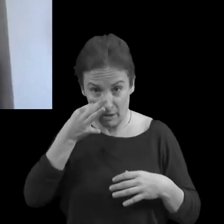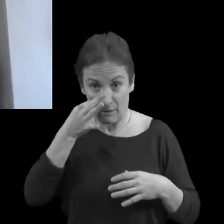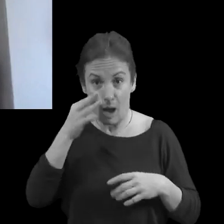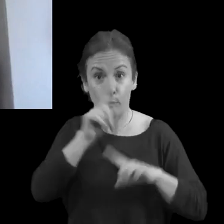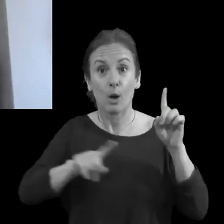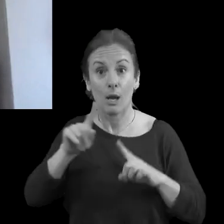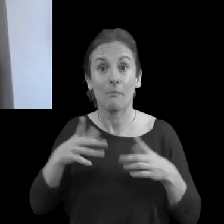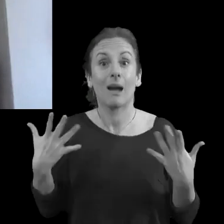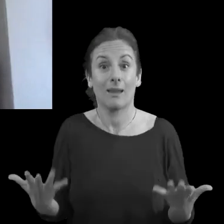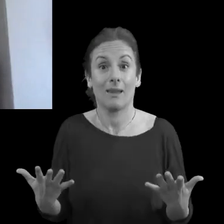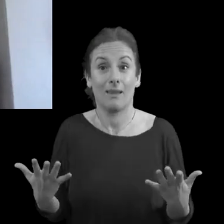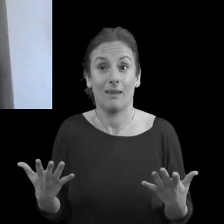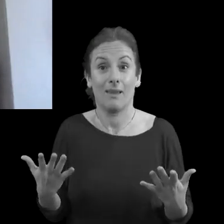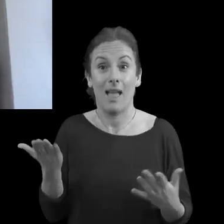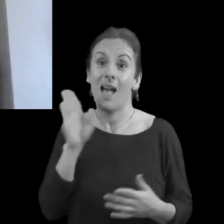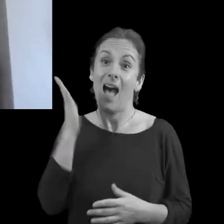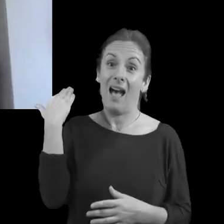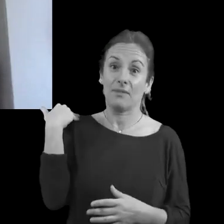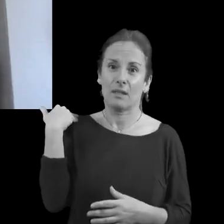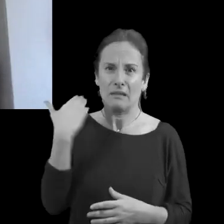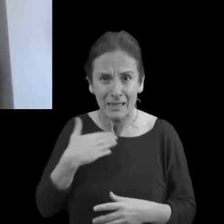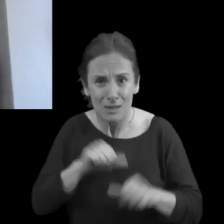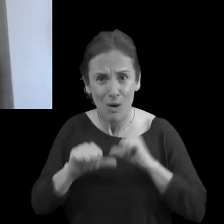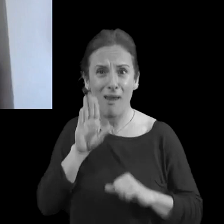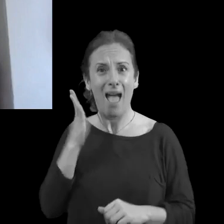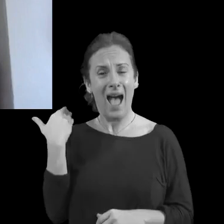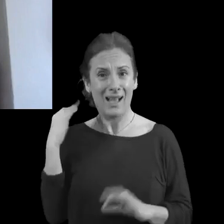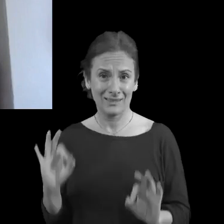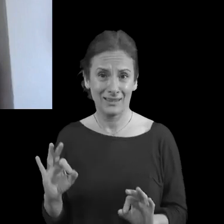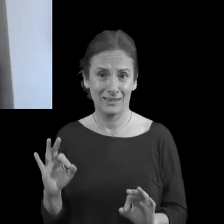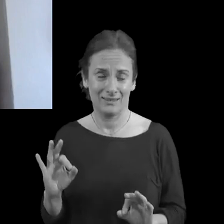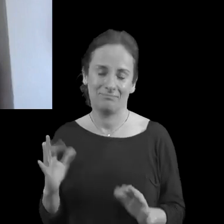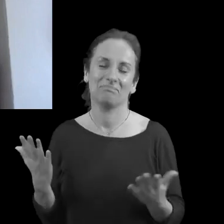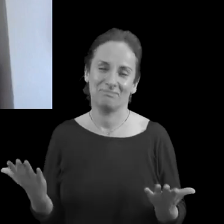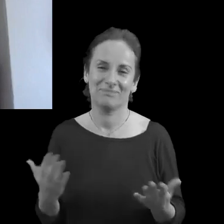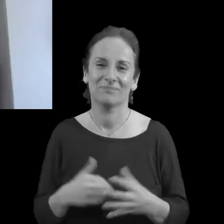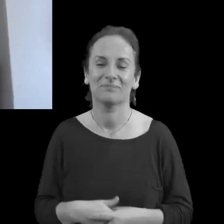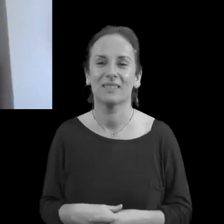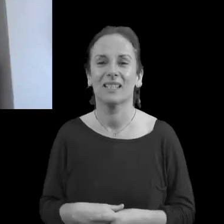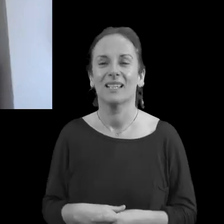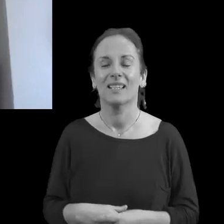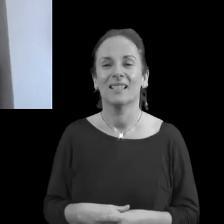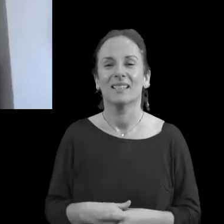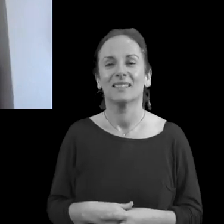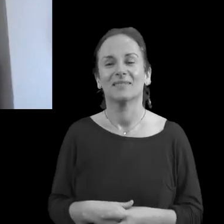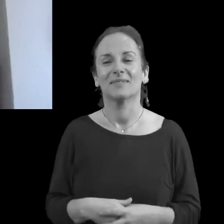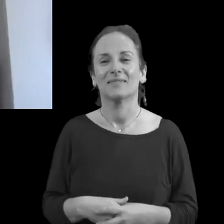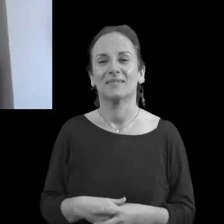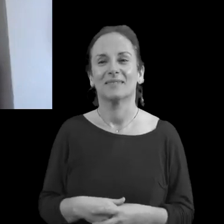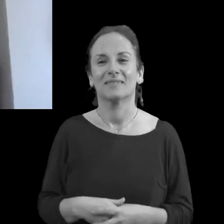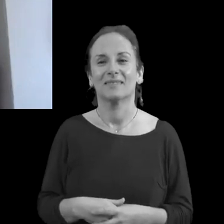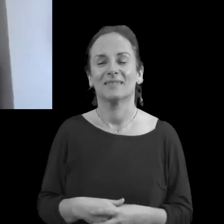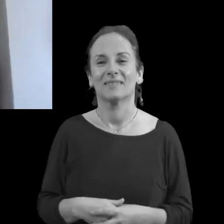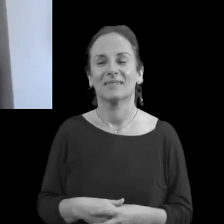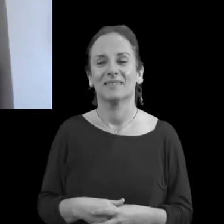ojalá, si el coronavirus nos hace pensar en cosas, que nos haga pensar también en esta, ¿no? La normalidad como el eje de la vida, ¿no? Esa es la